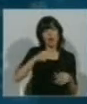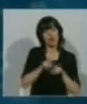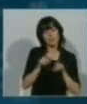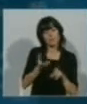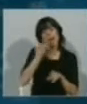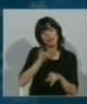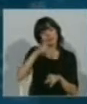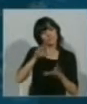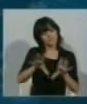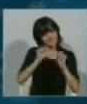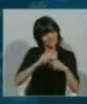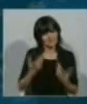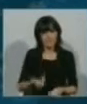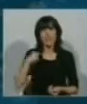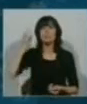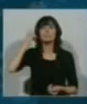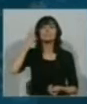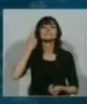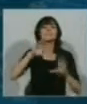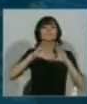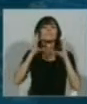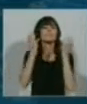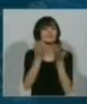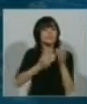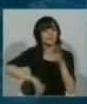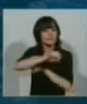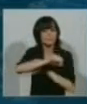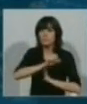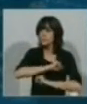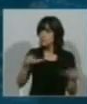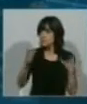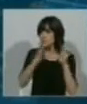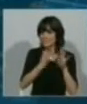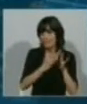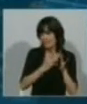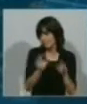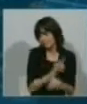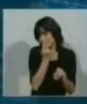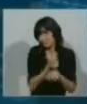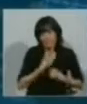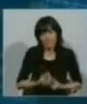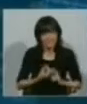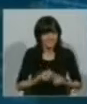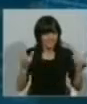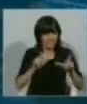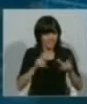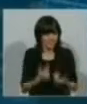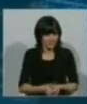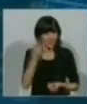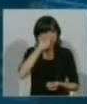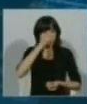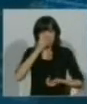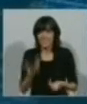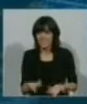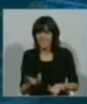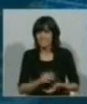hablábamos con Rodo más temprano. Piensen en un mundial sin internet. Bueno. Un mundial sin televisión HD. Que no hace tanto, ¿no?